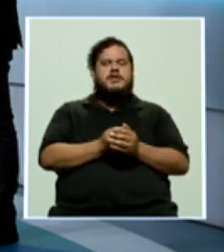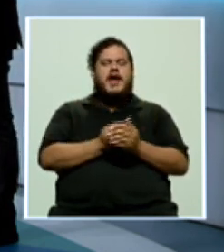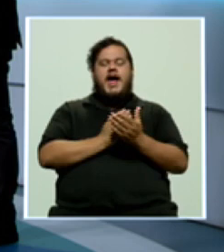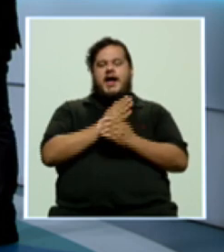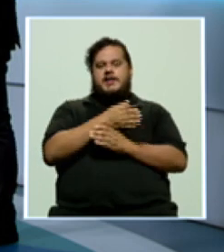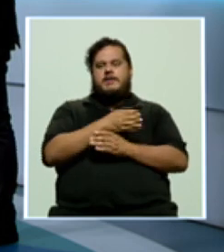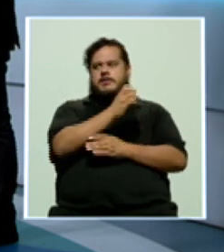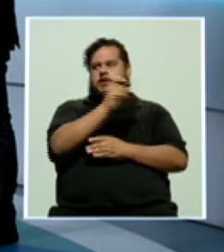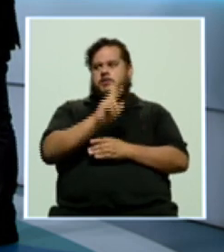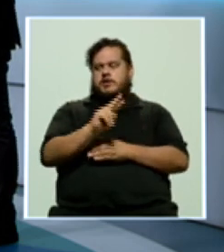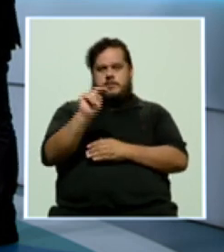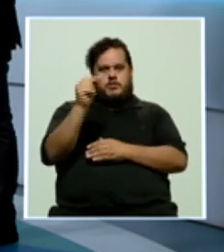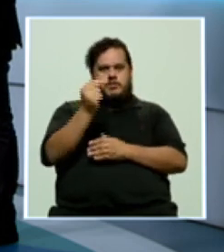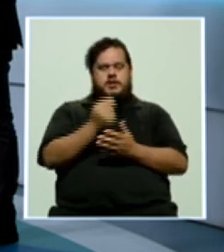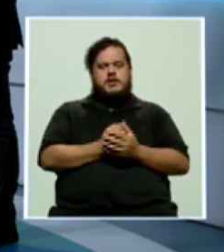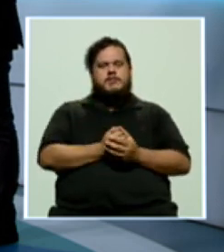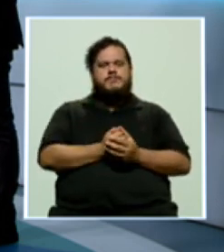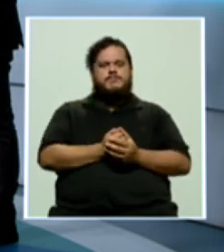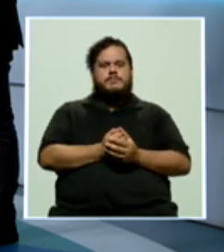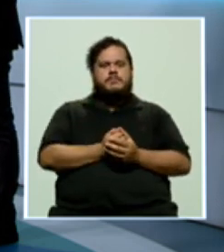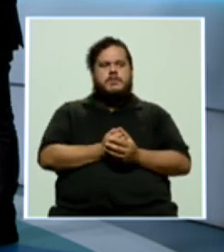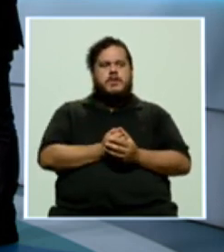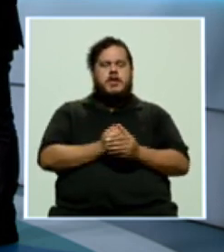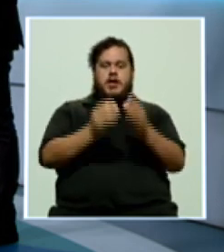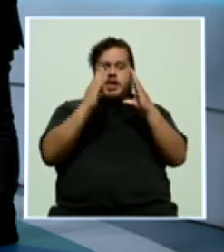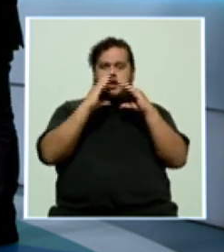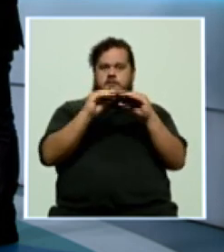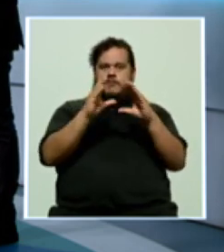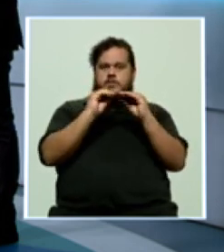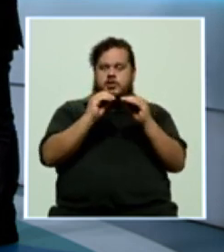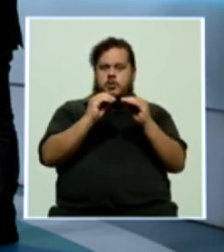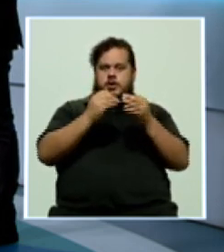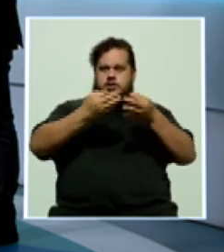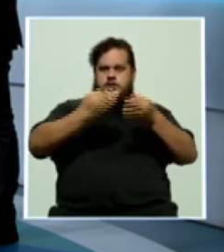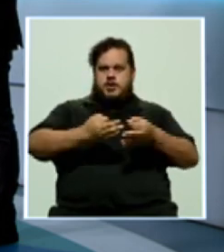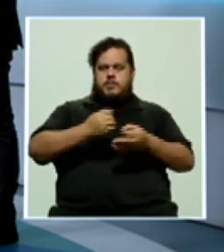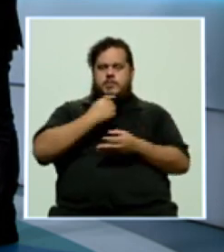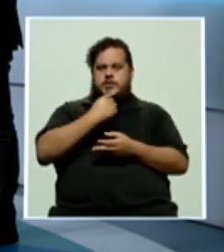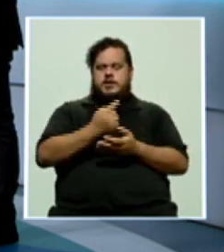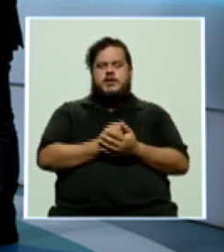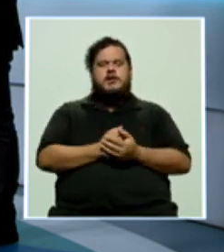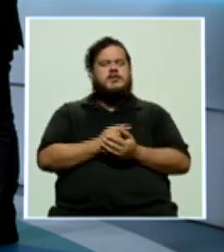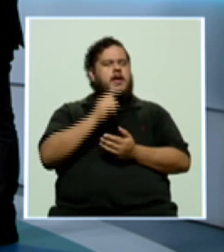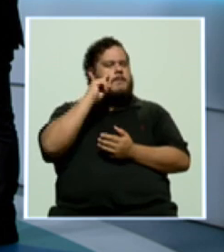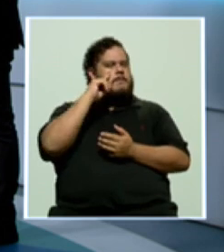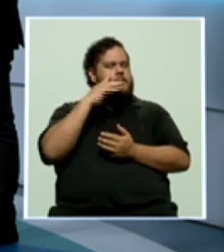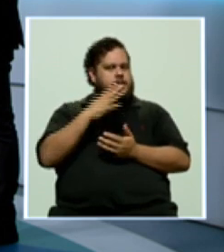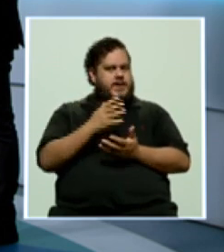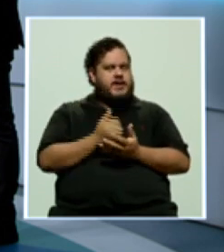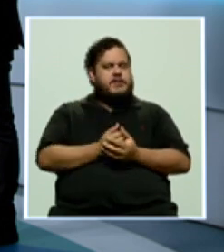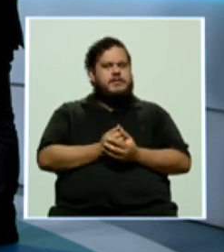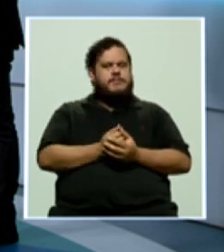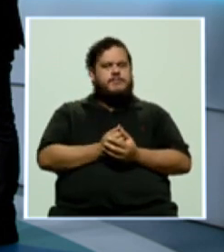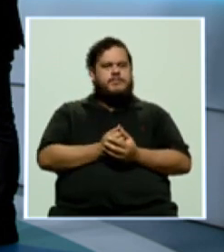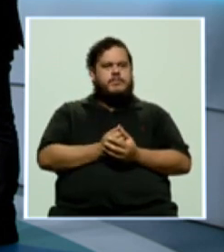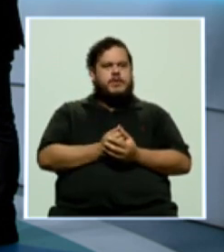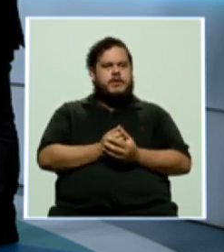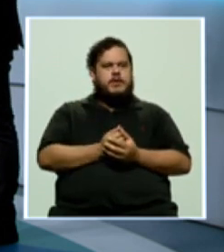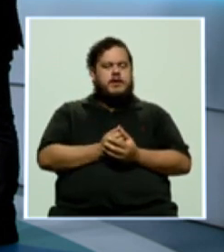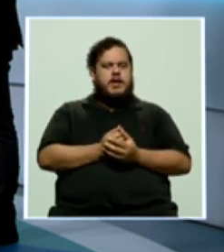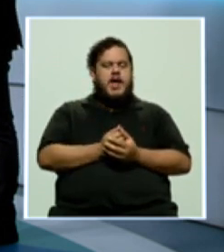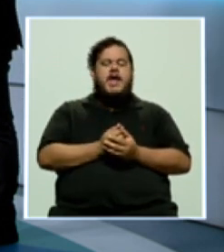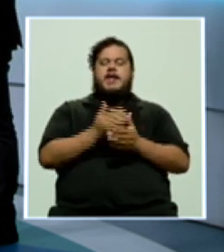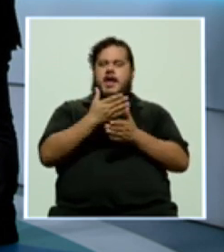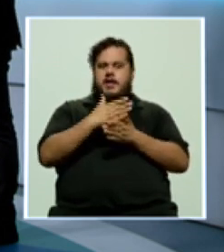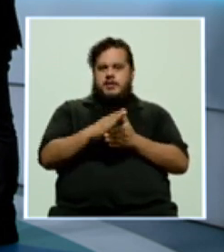Costa Rica Noticias. Datos certeros, vamos a decirlos. Me parece que es